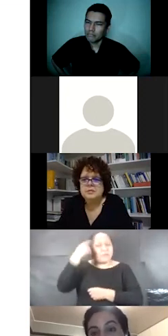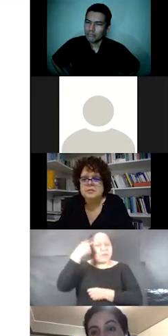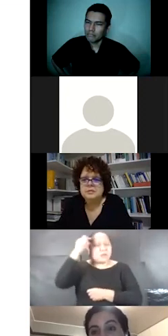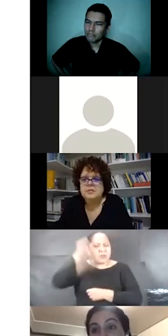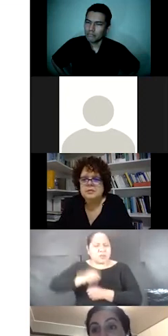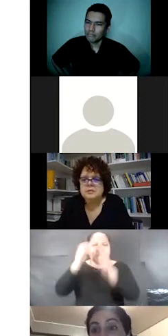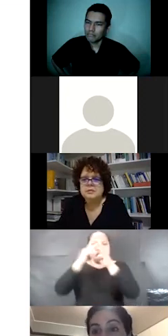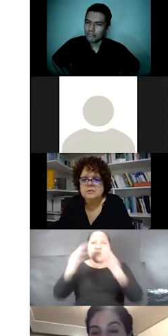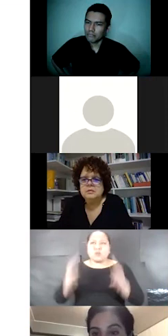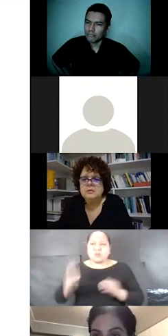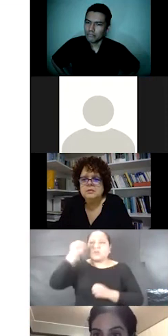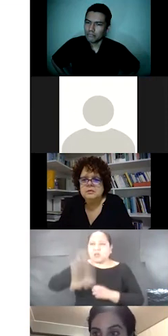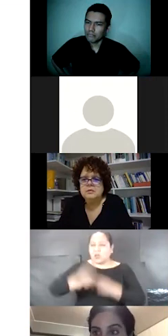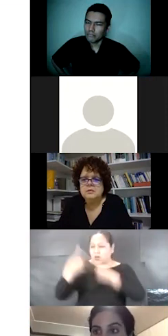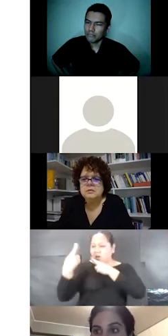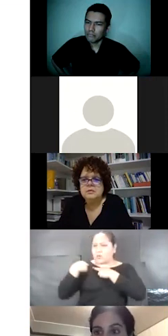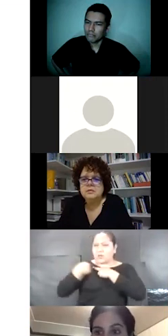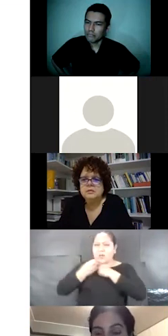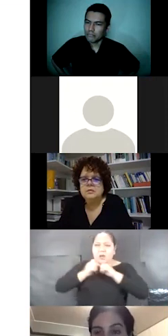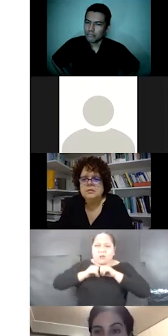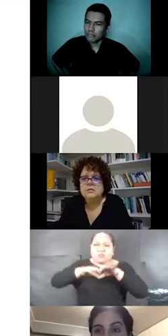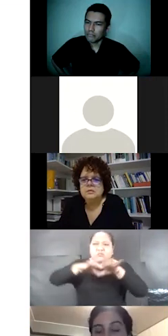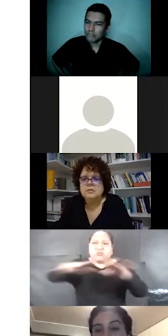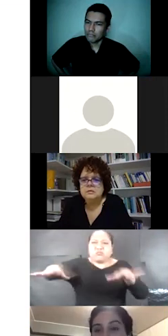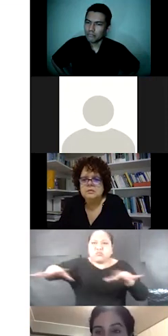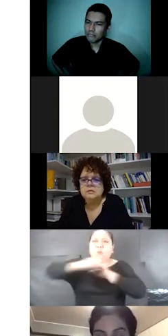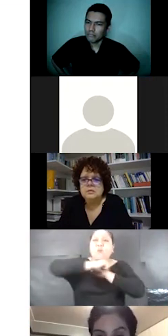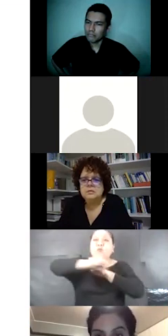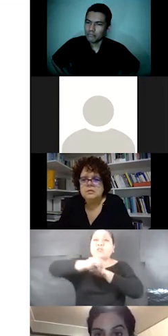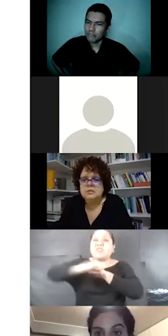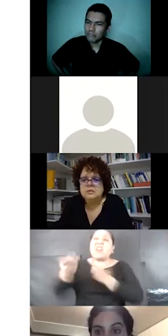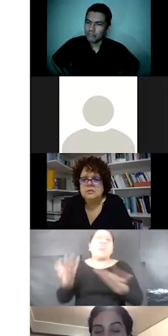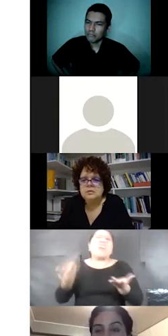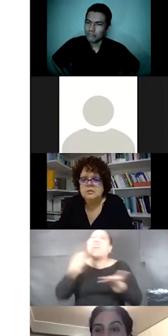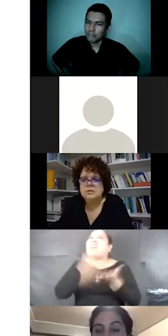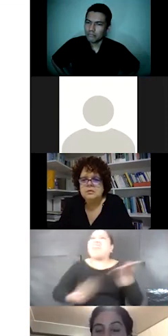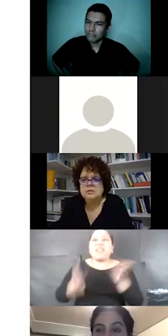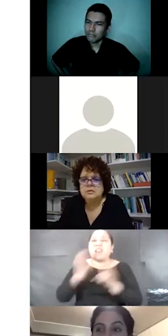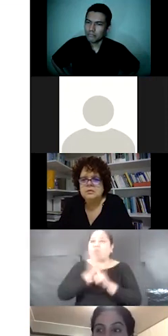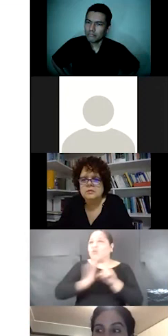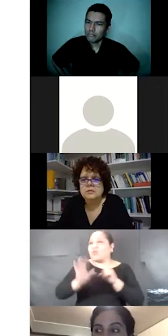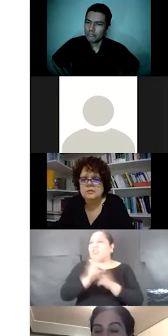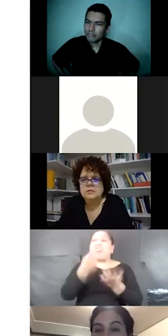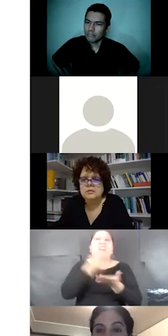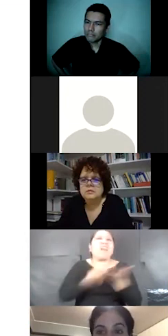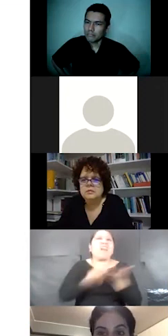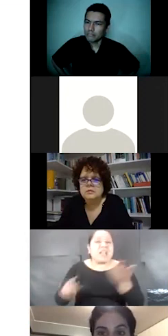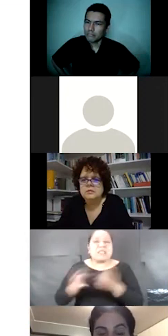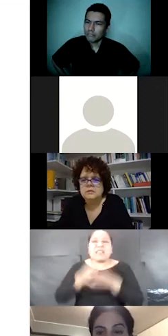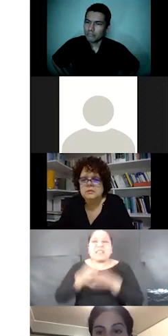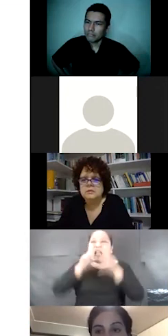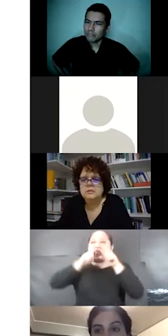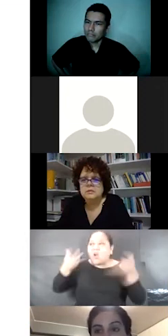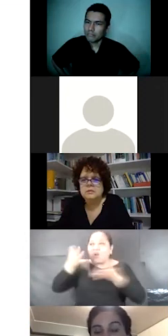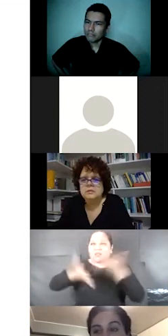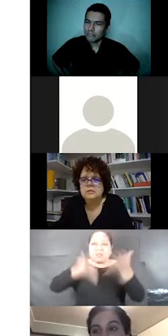ahora también difundir qué es la cultura sorda, qué es la lengua de señas peruana, y esperamos continuar haciéndolo,